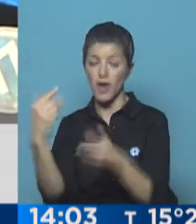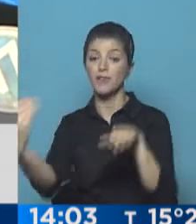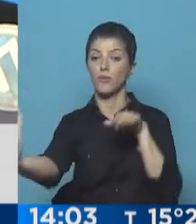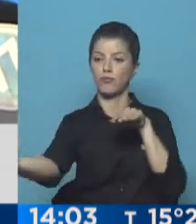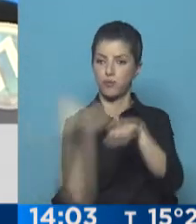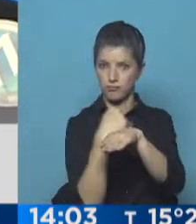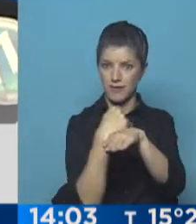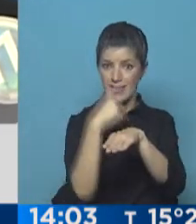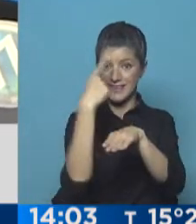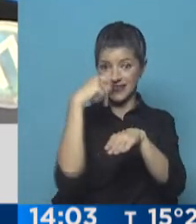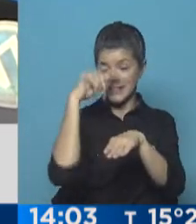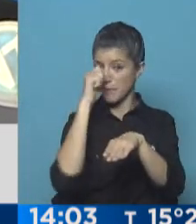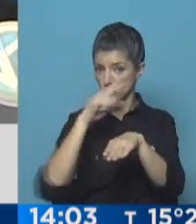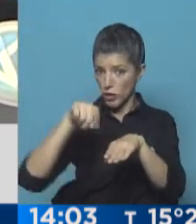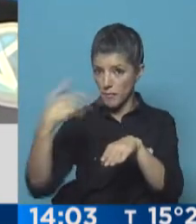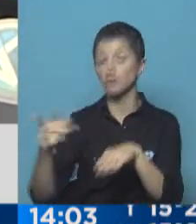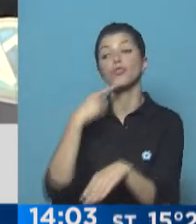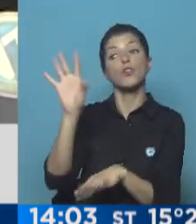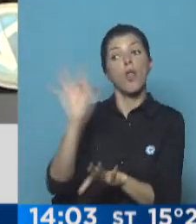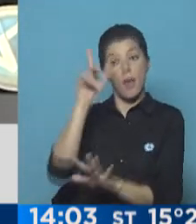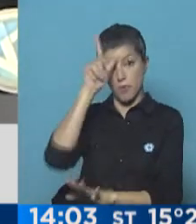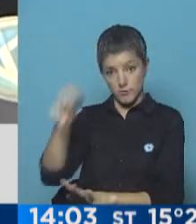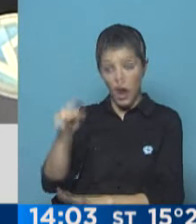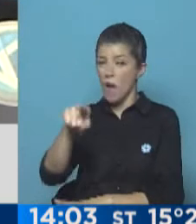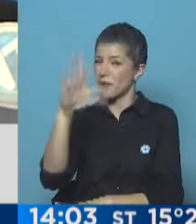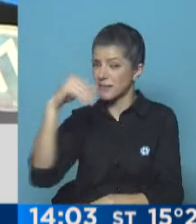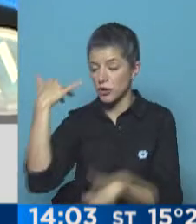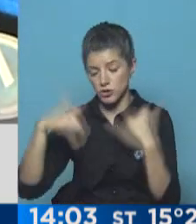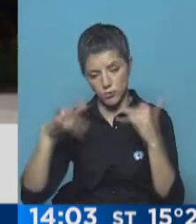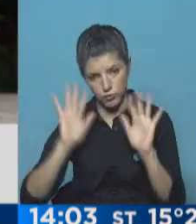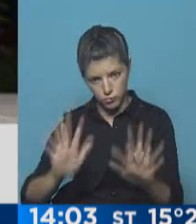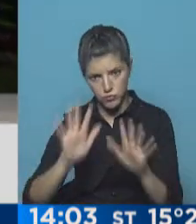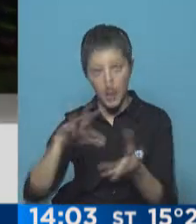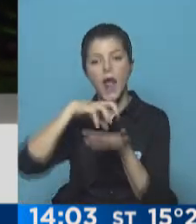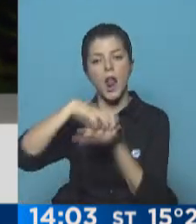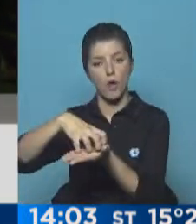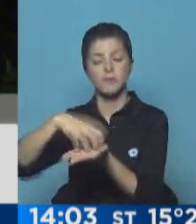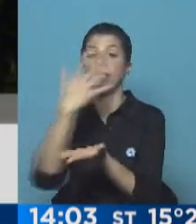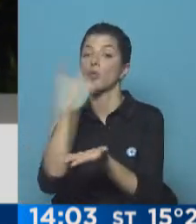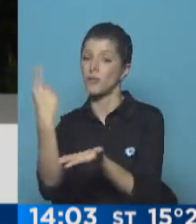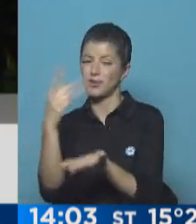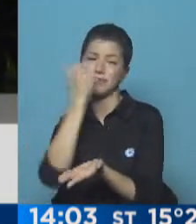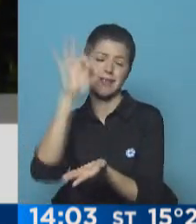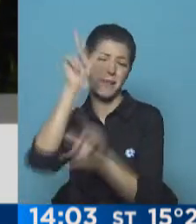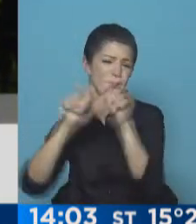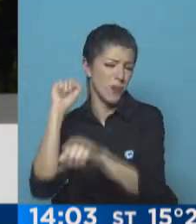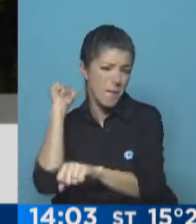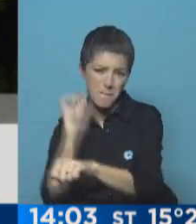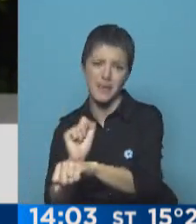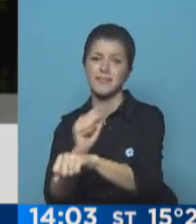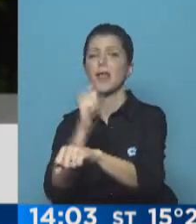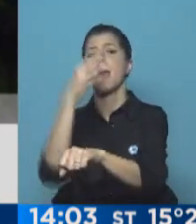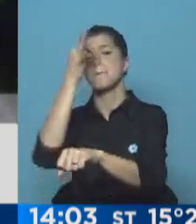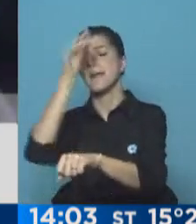después esto no es un cargo a la policía porque esa noche fue una noche bastante particular en la comisaría 51 había 60 detenidos 20 policías